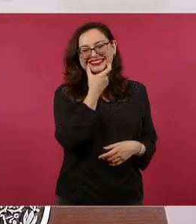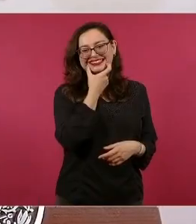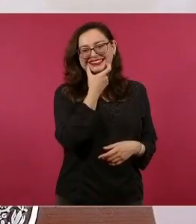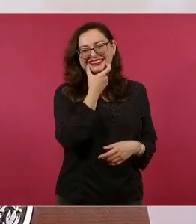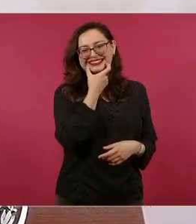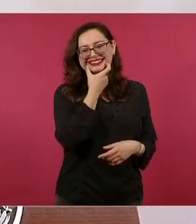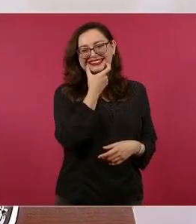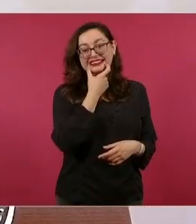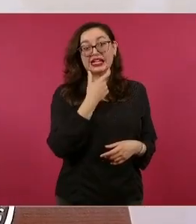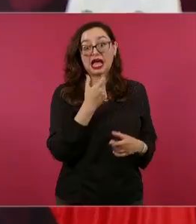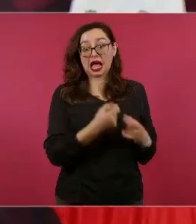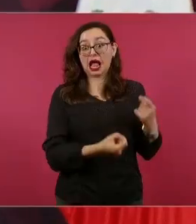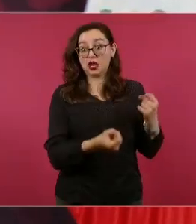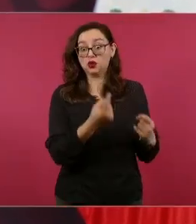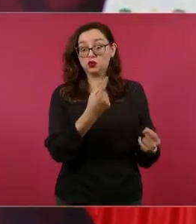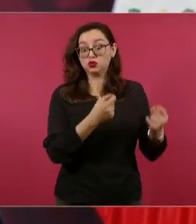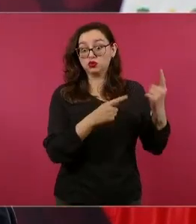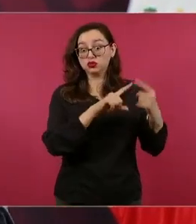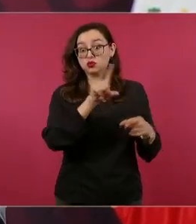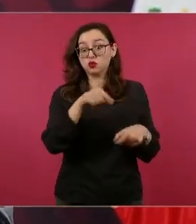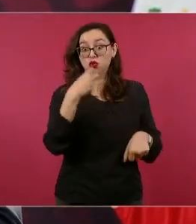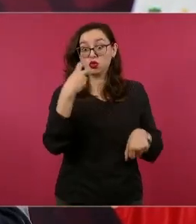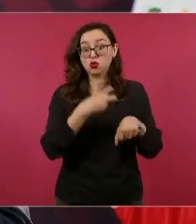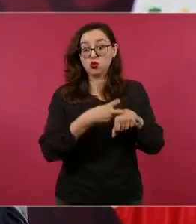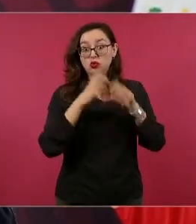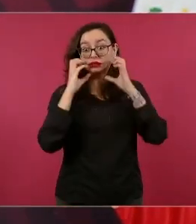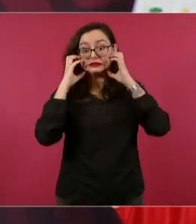Y hay unos que se quedan así.